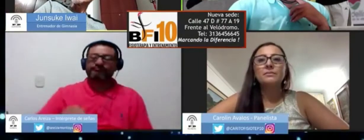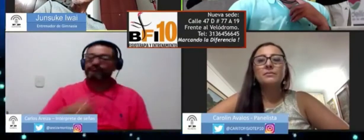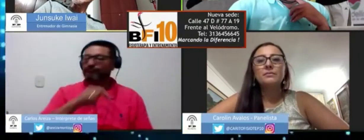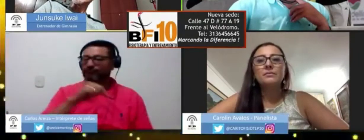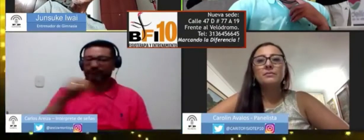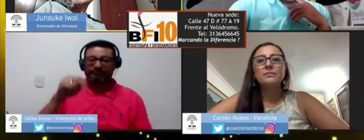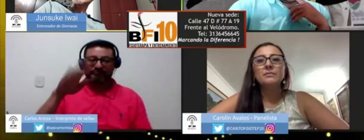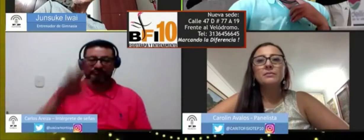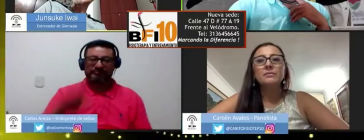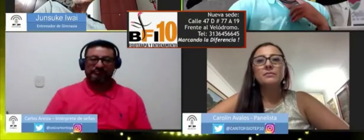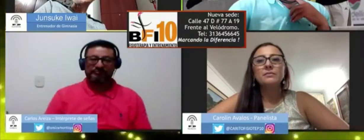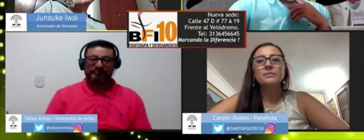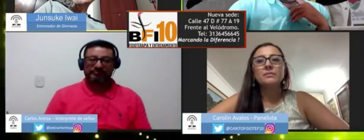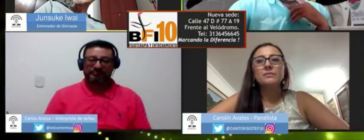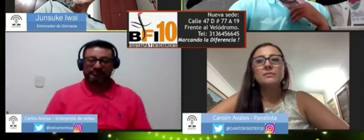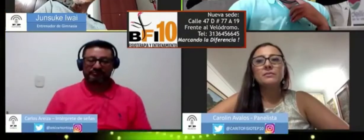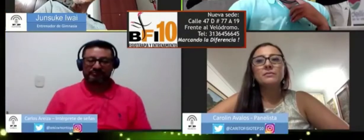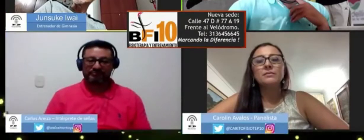en general,